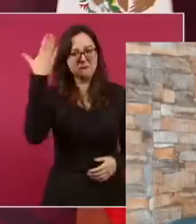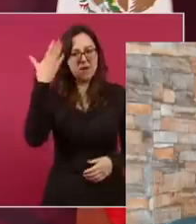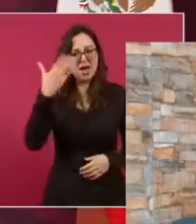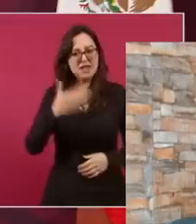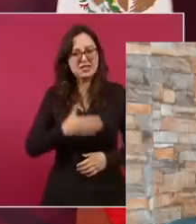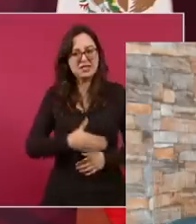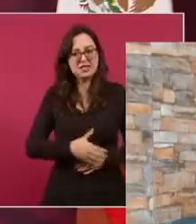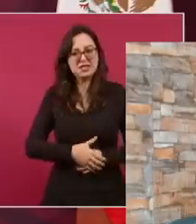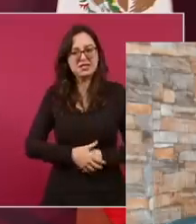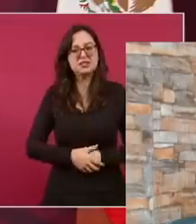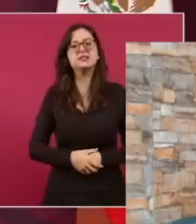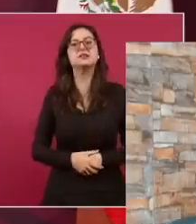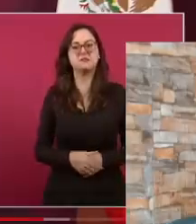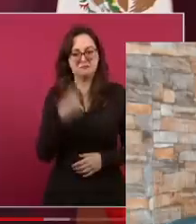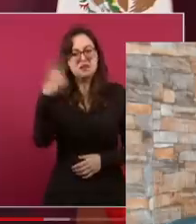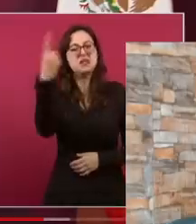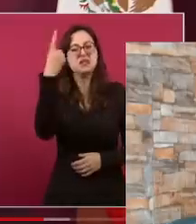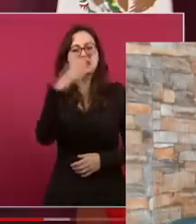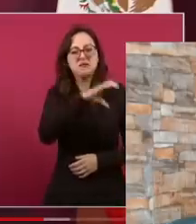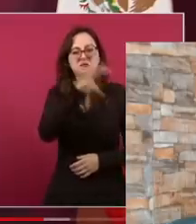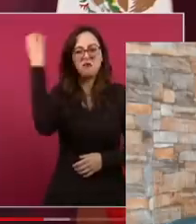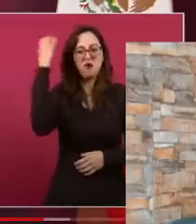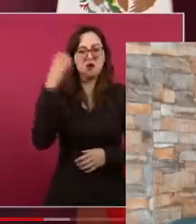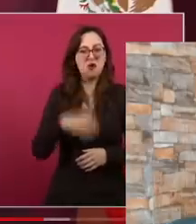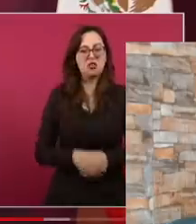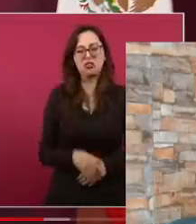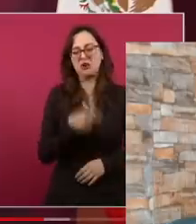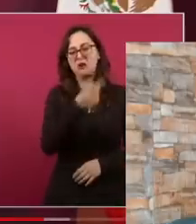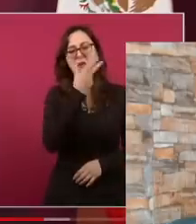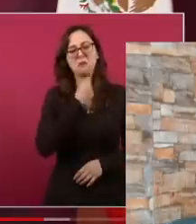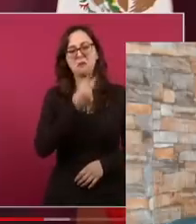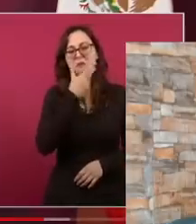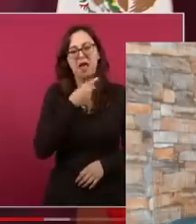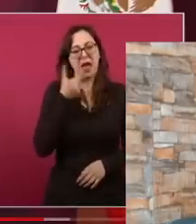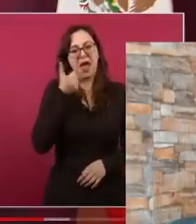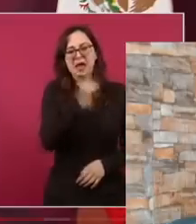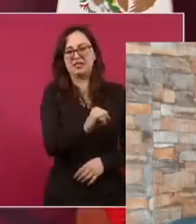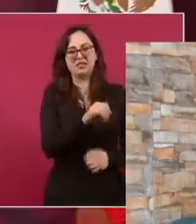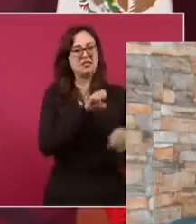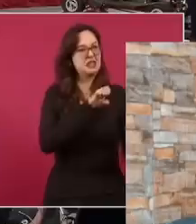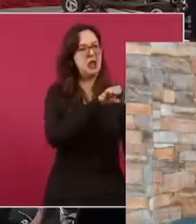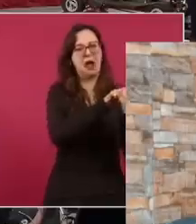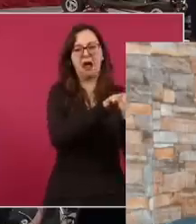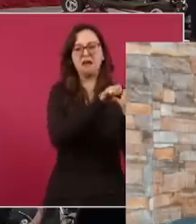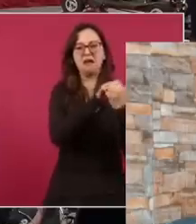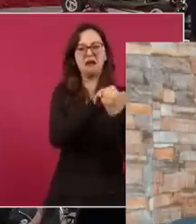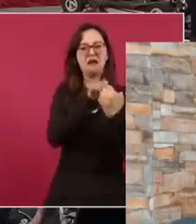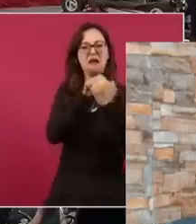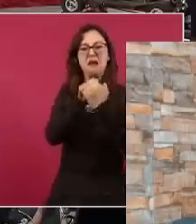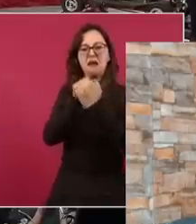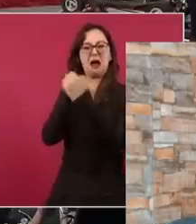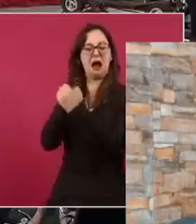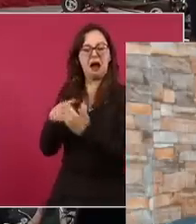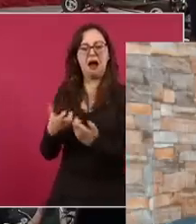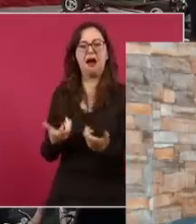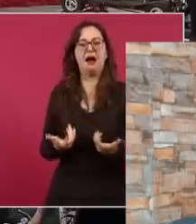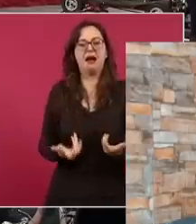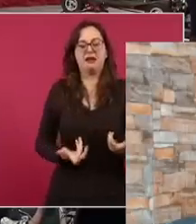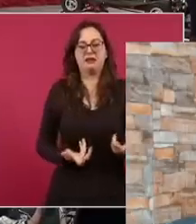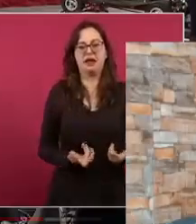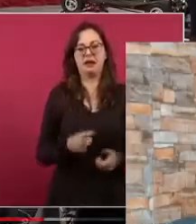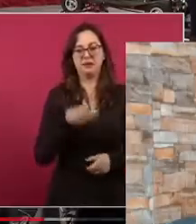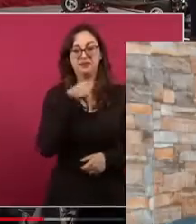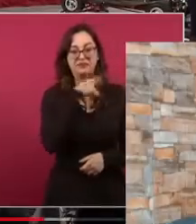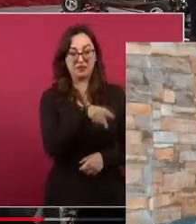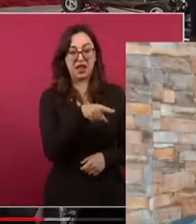bribón ha venido tomando el pelo desde hace muchos años. Fue inclusive